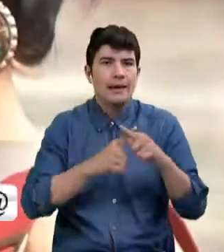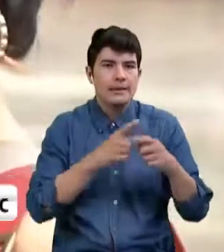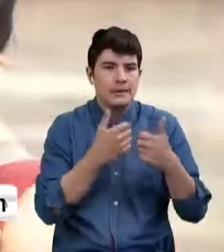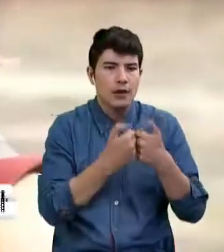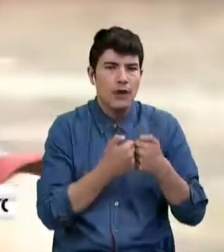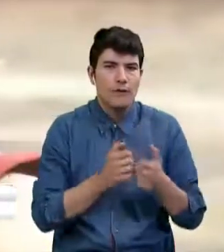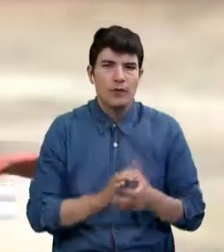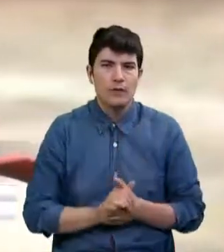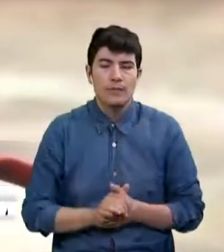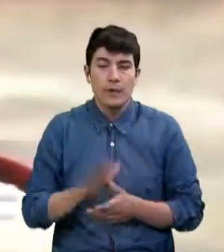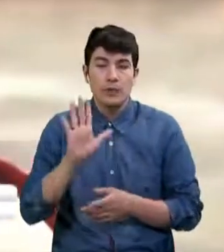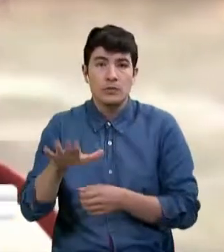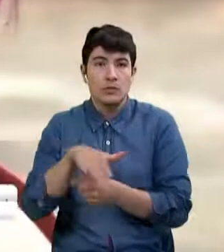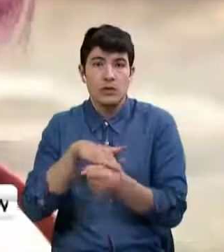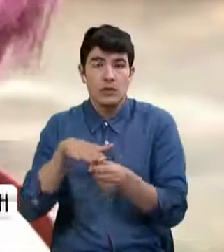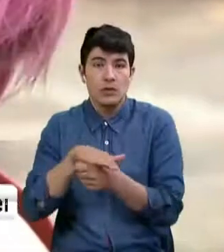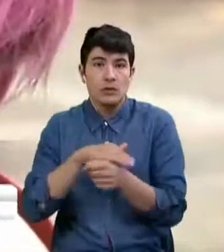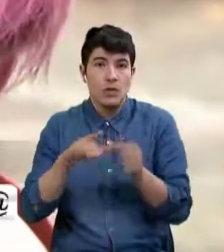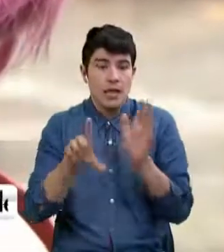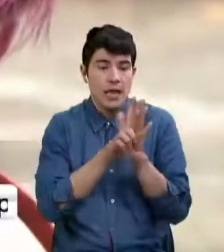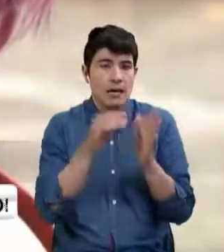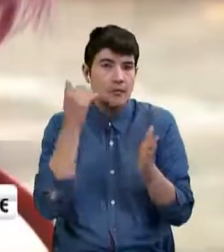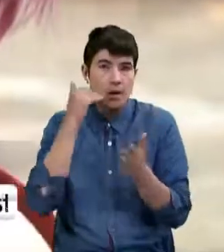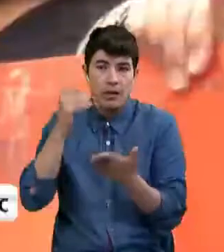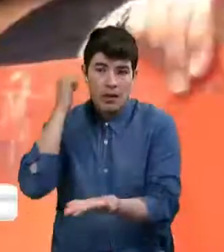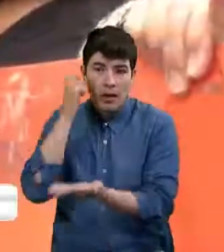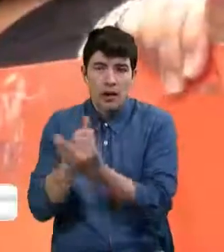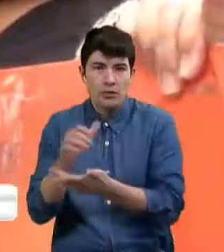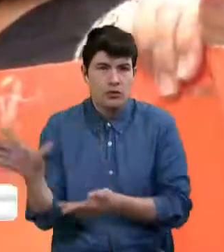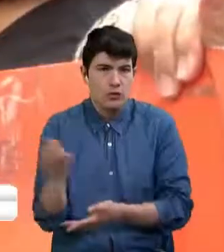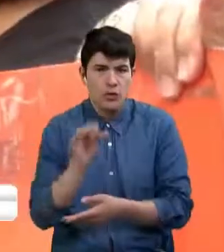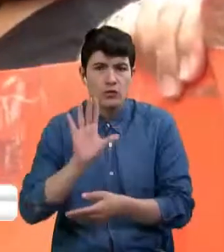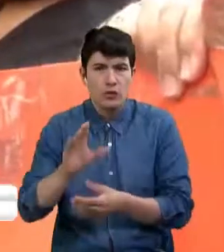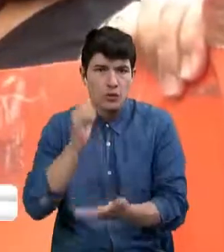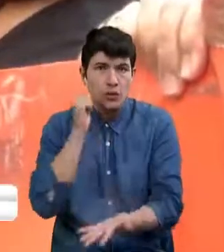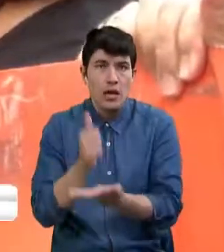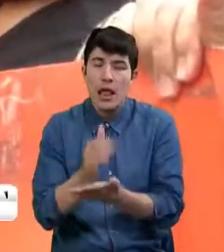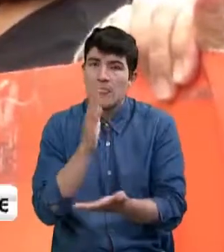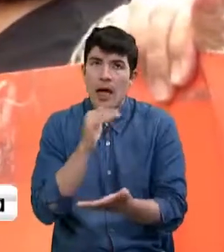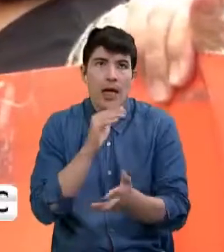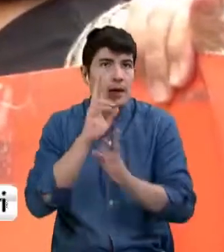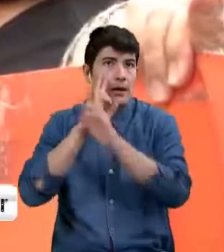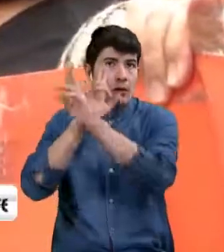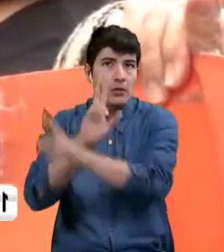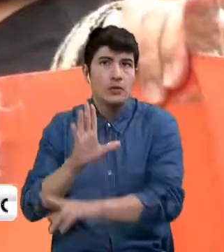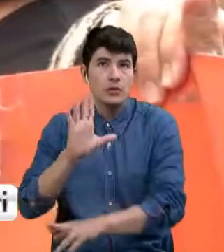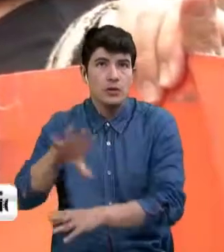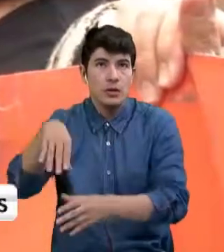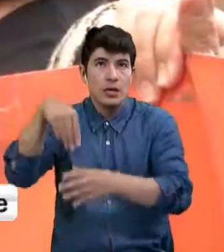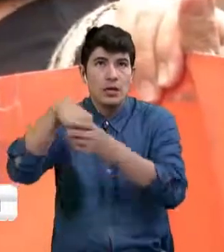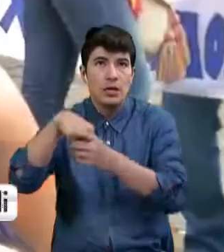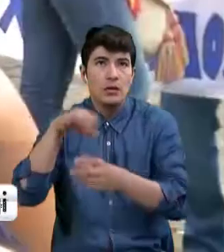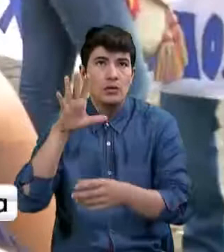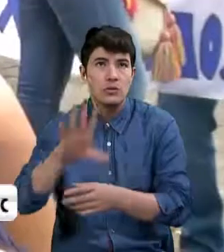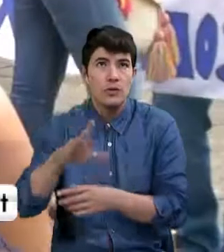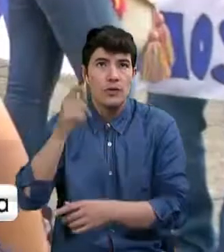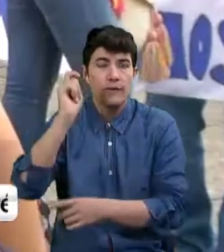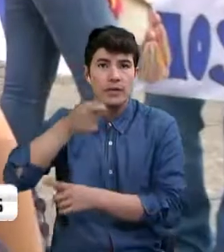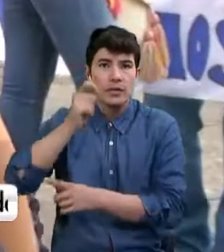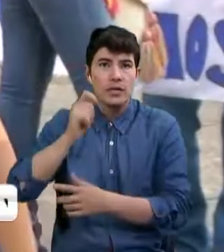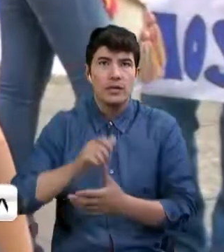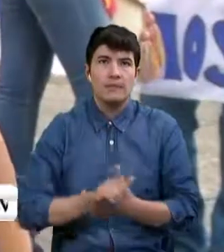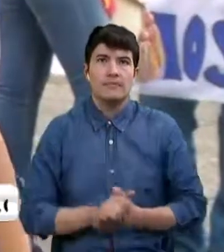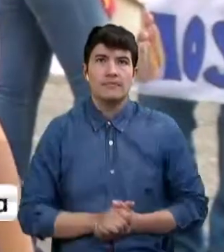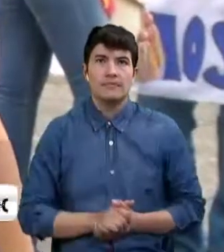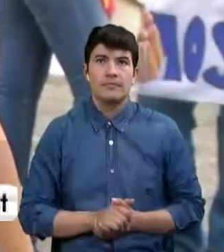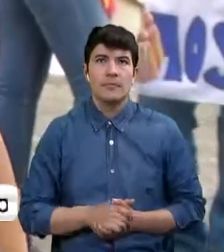su condición de feminicidio en todos estos asesinatos no se ha contemplado por parte de la fiscalía indignación por los 12